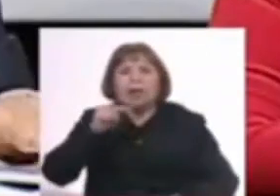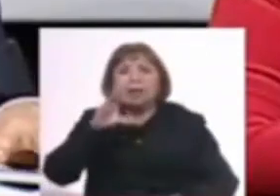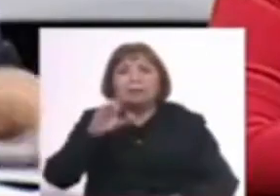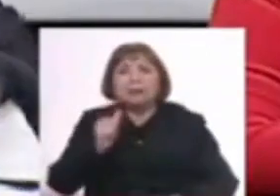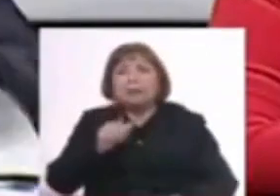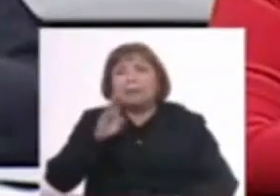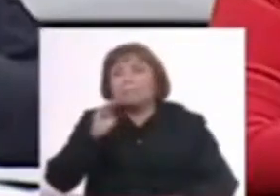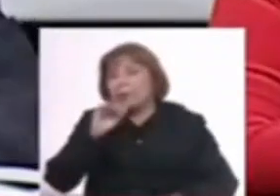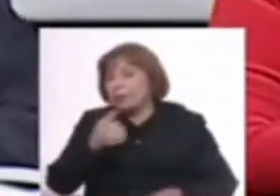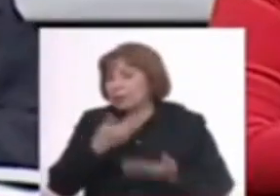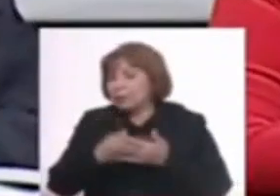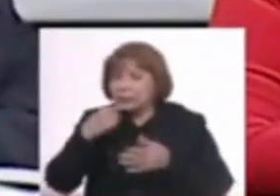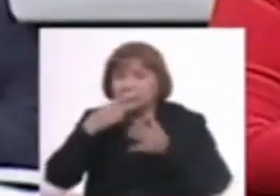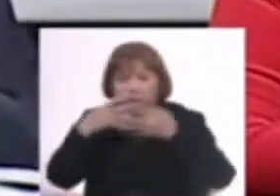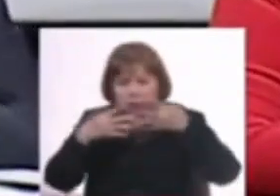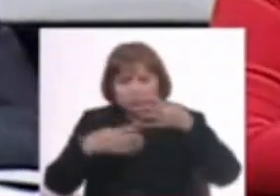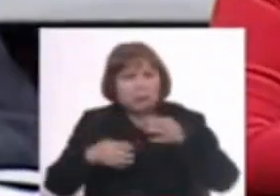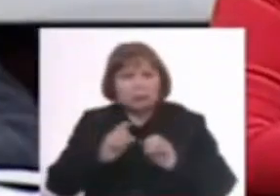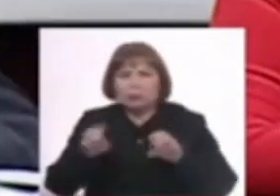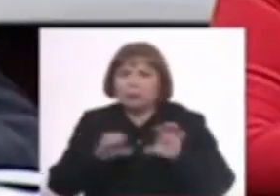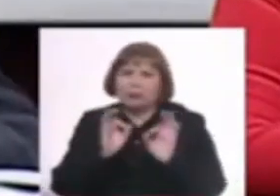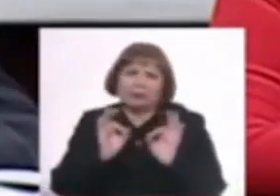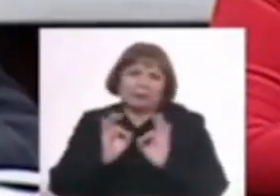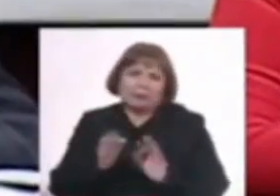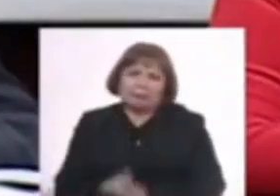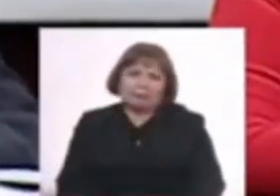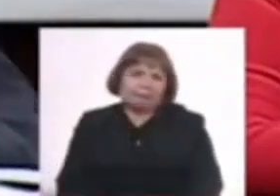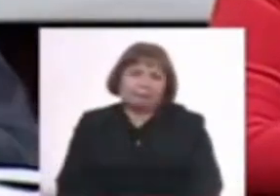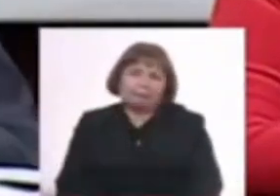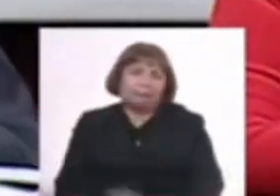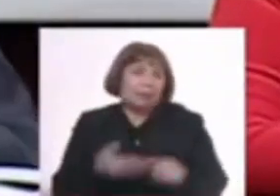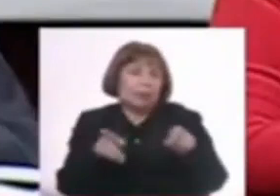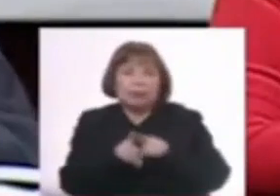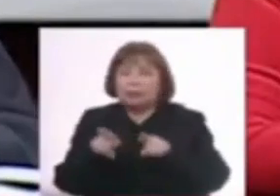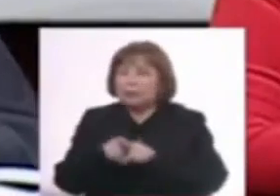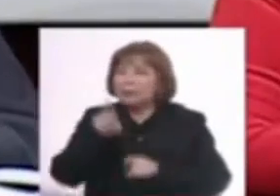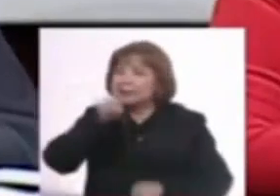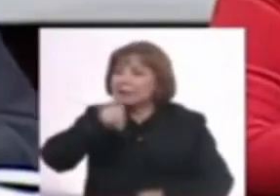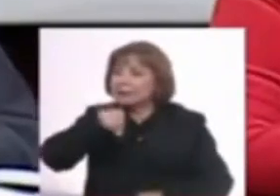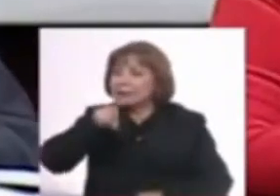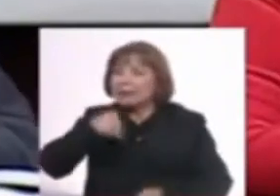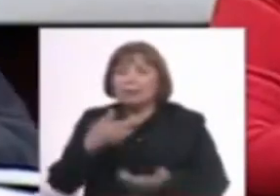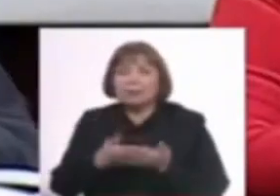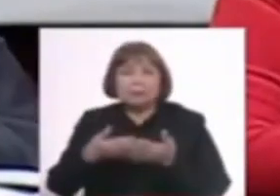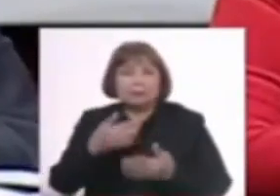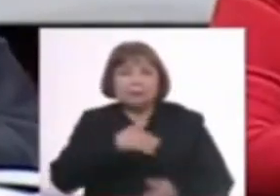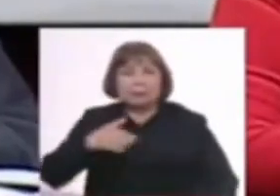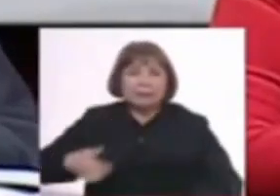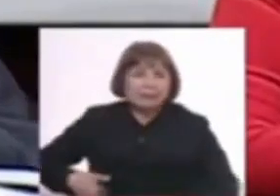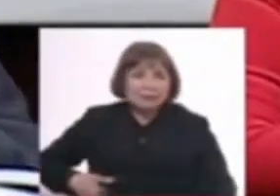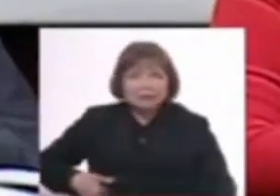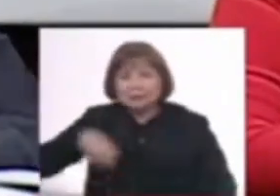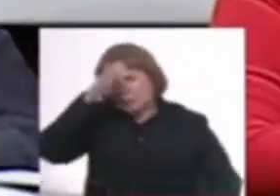hacia abajo quienes ellos designan eso no lo van a hacer también necesitamos de que el señor presidente